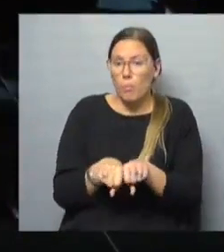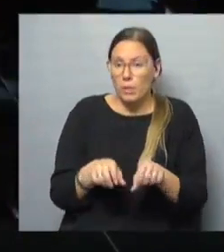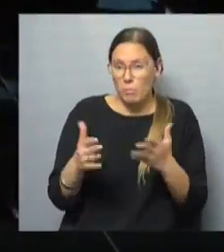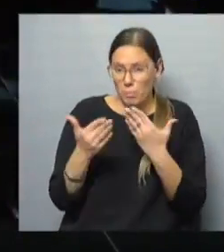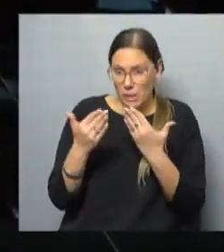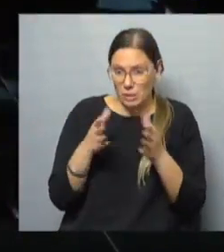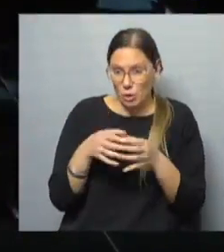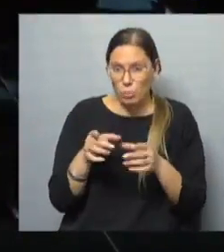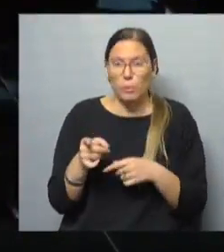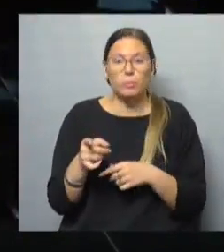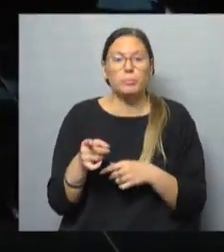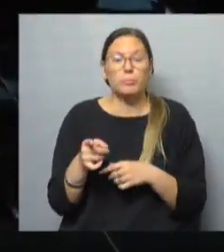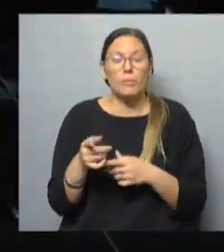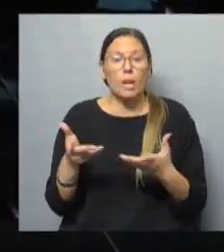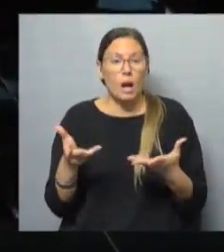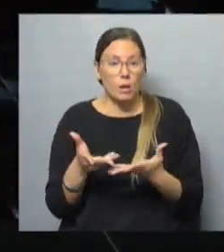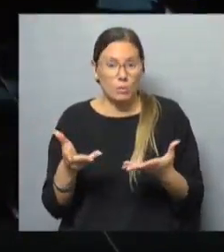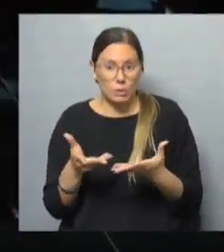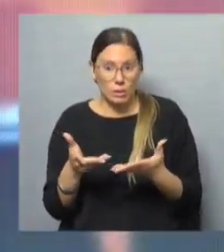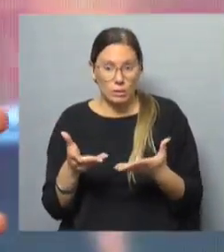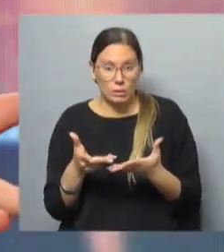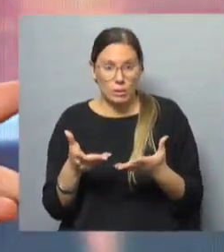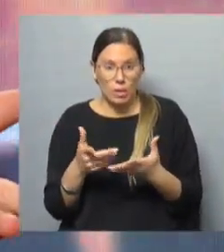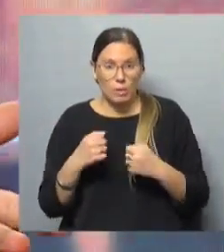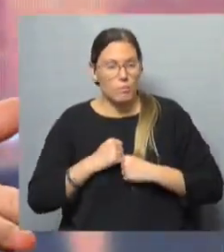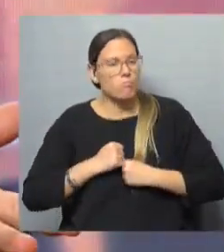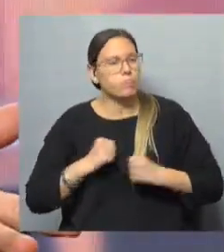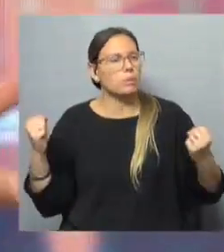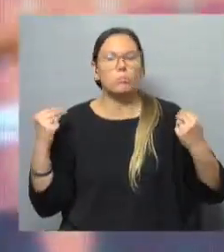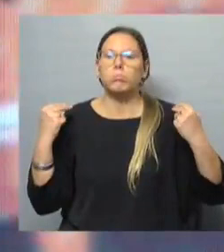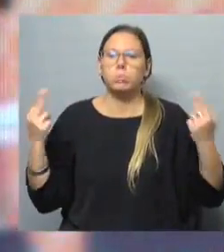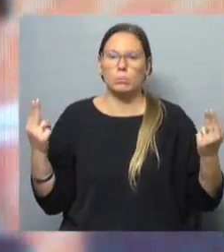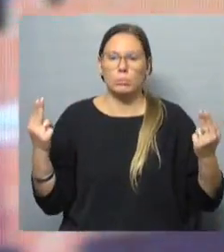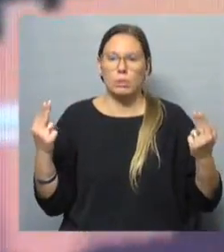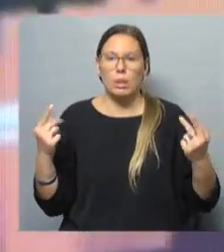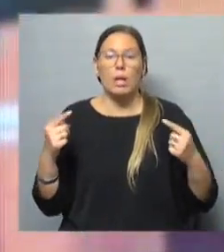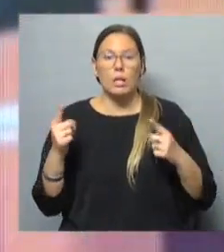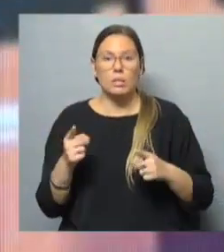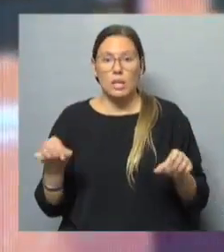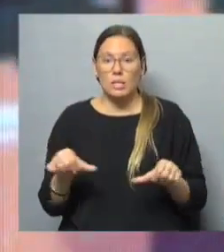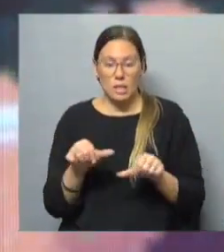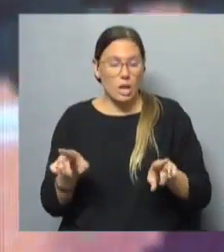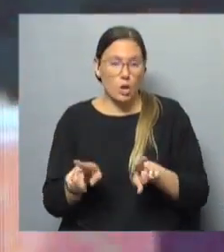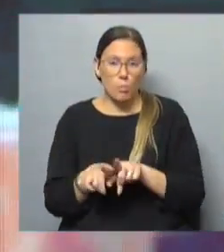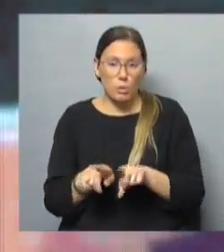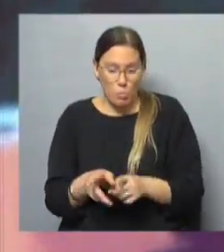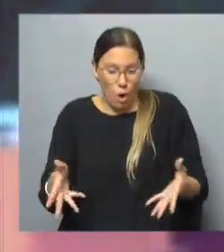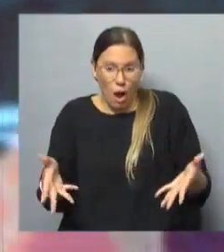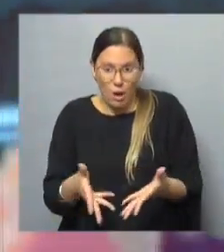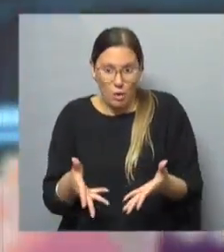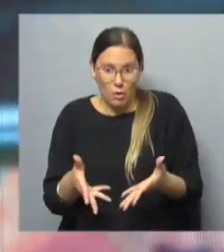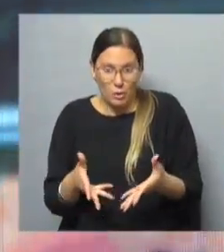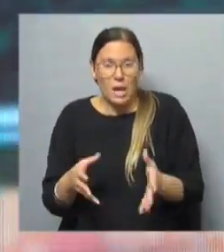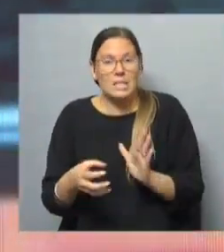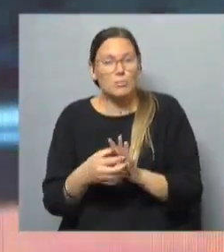primas. Claro. Y ahora serían empoderadas. Si estuvieran haciendo lo mismo ahora. Y